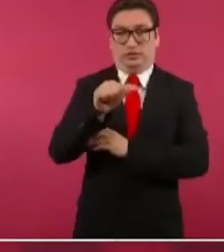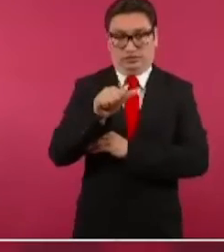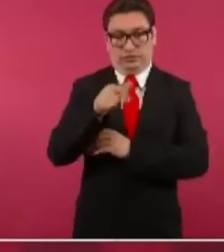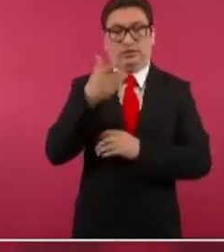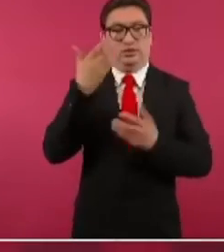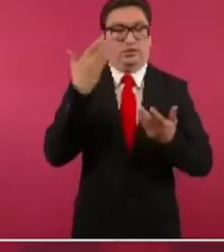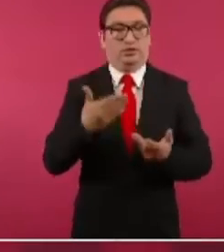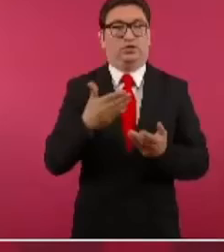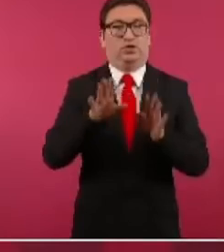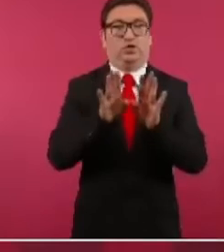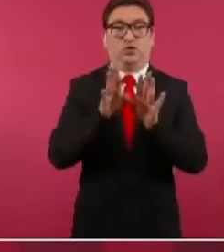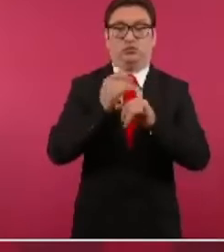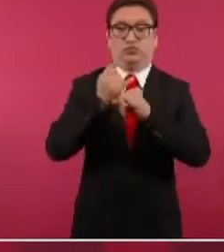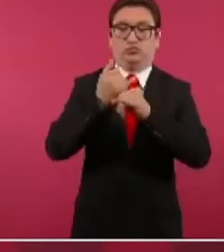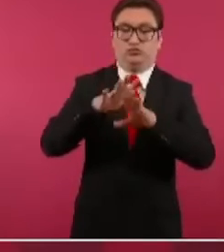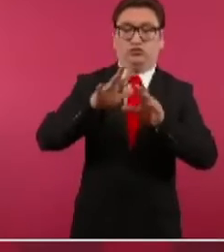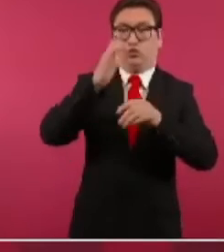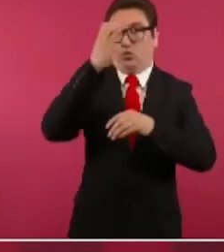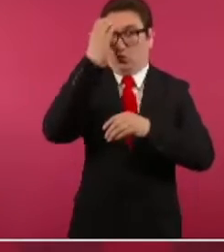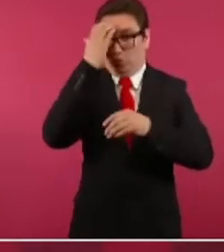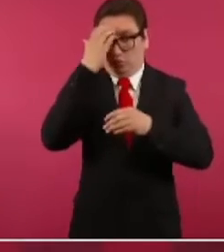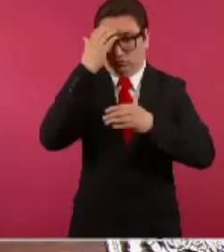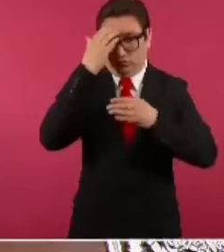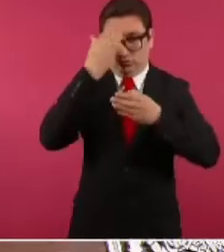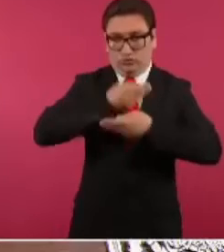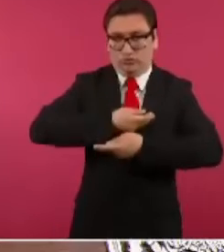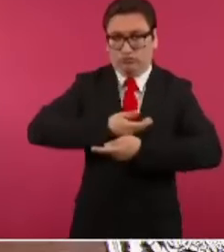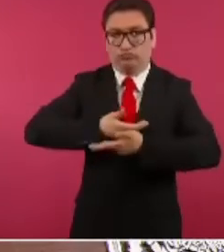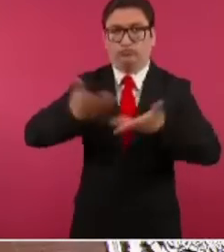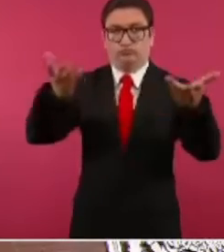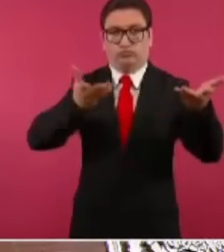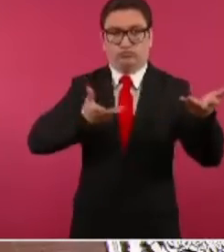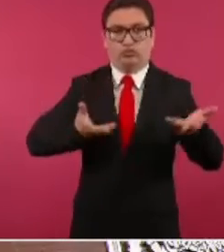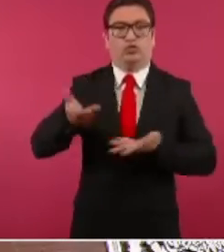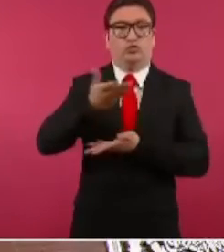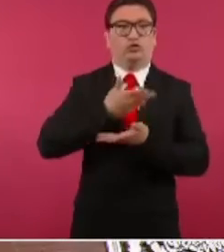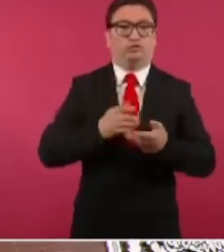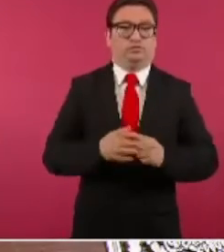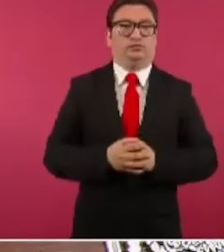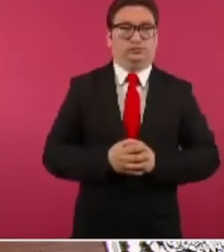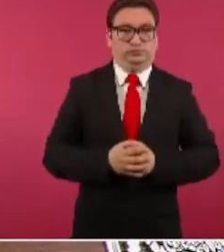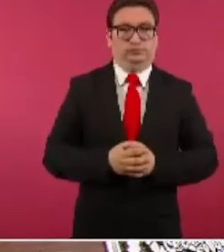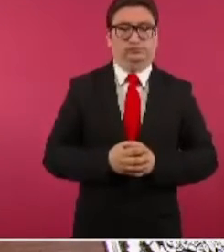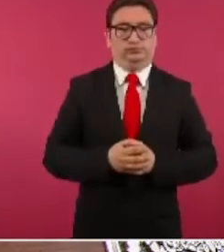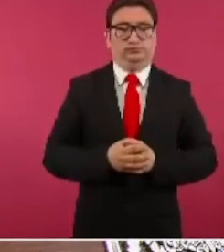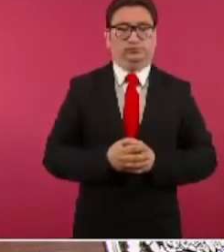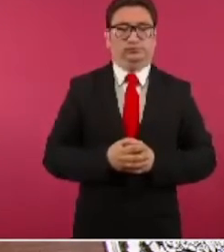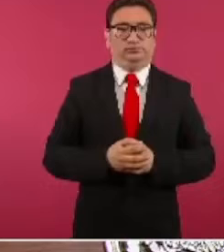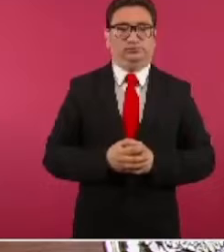el transmitir conocimiento. ¿Cómo controlaban?